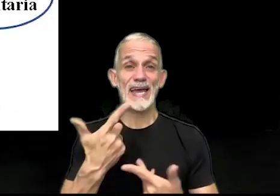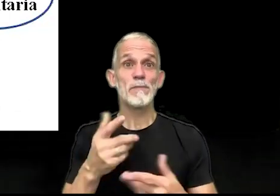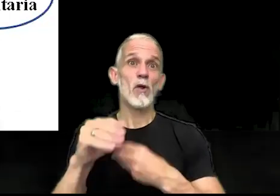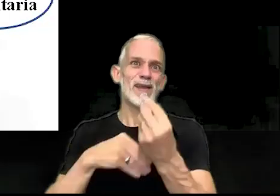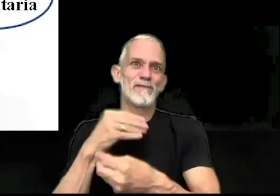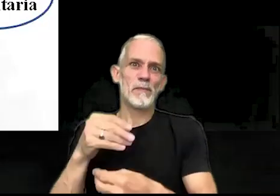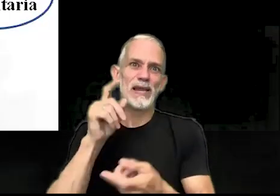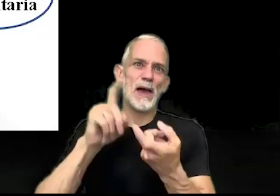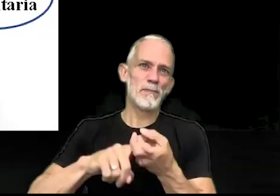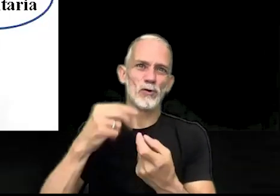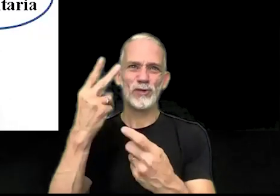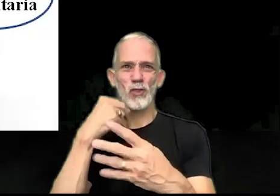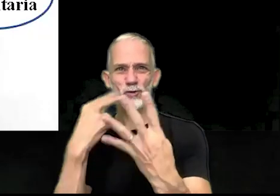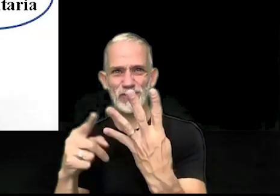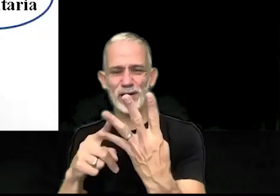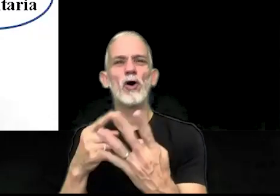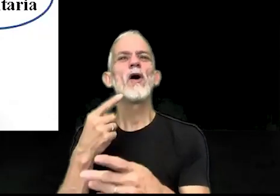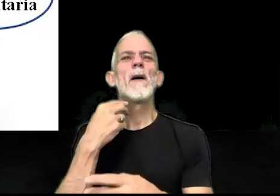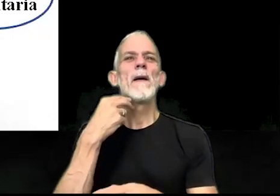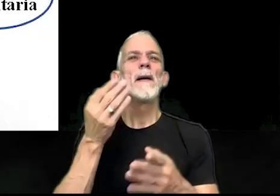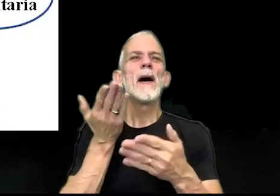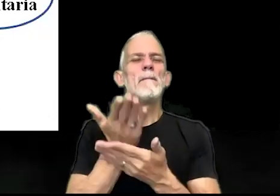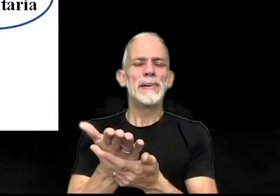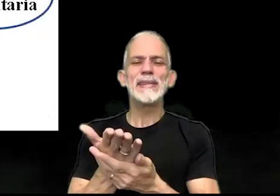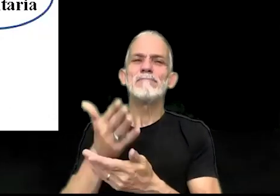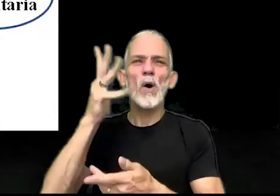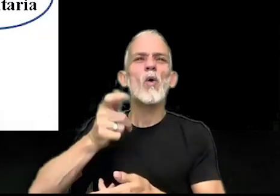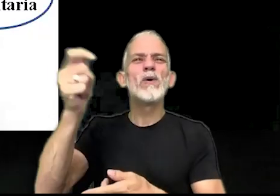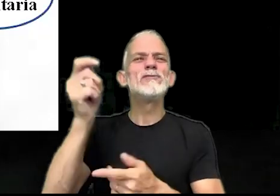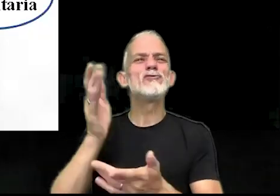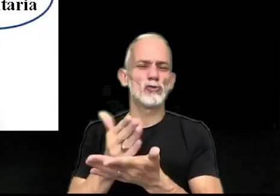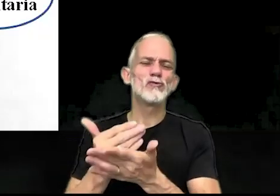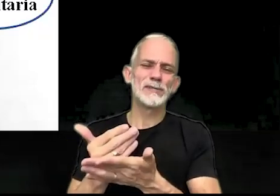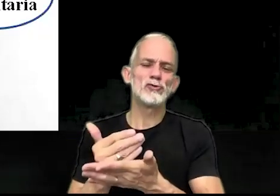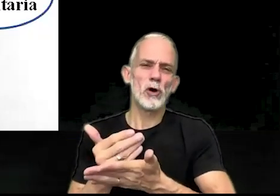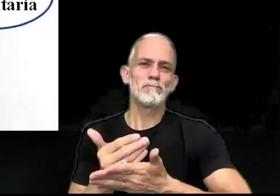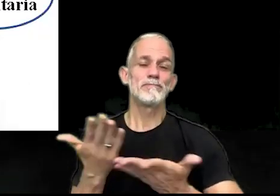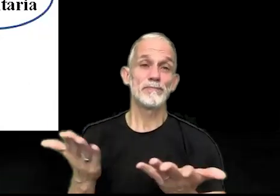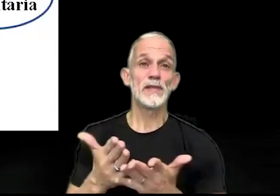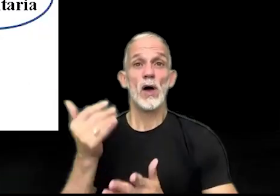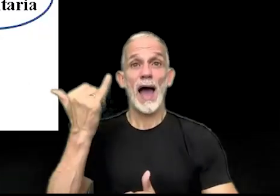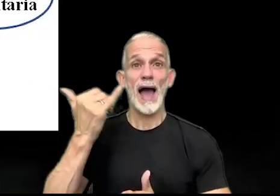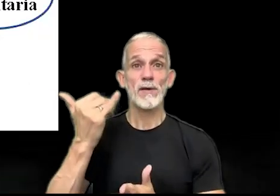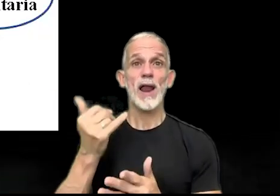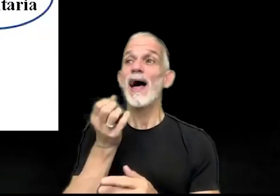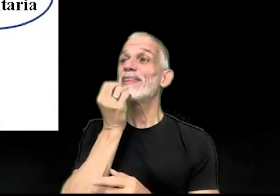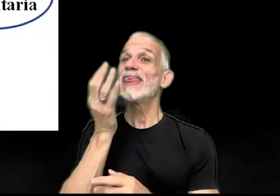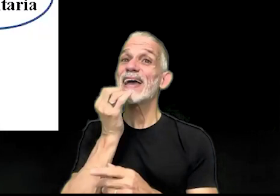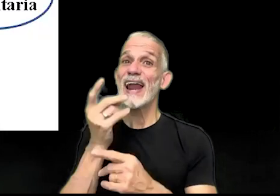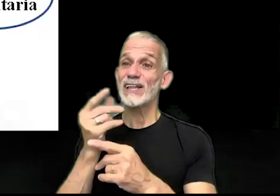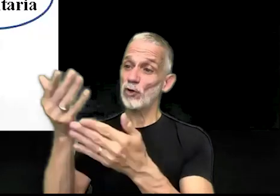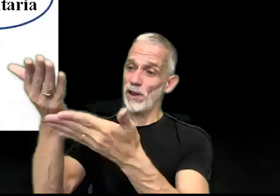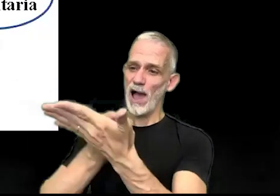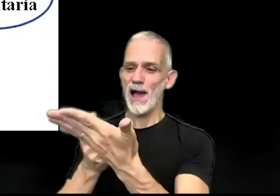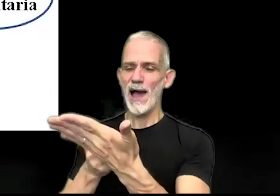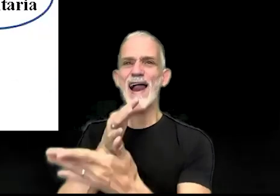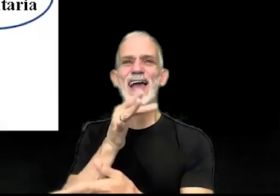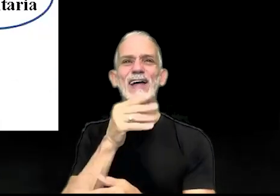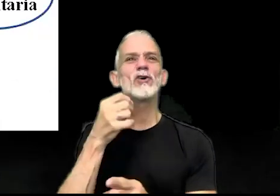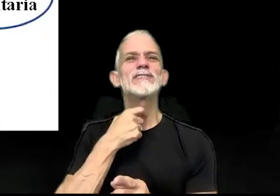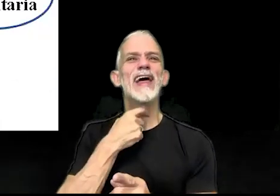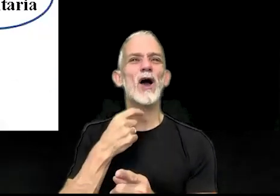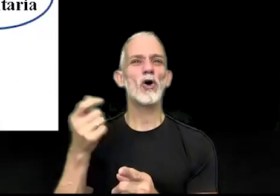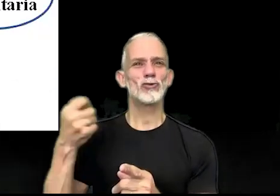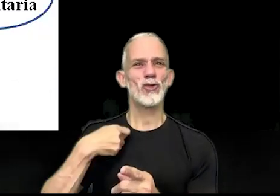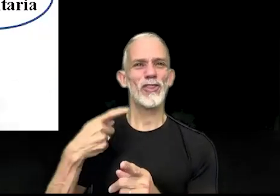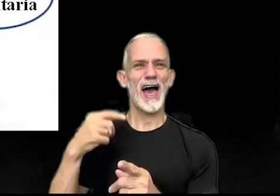la familia solicita la apertura de juicio sucesorio y obtienen una declaratoria el 14 de